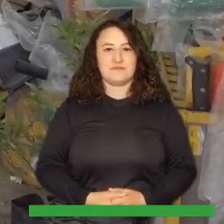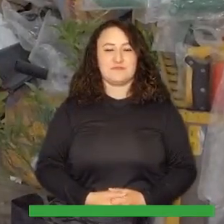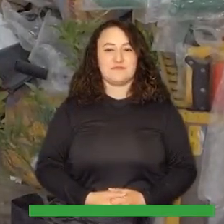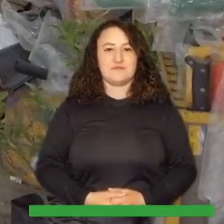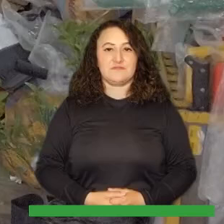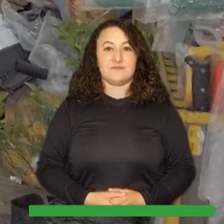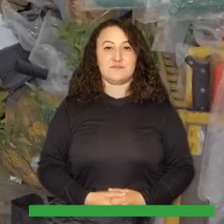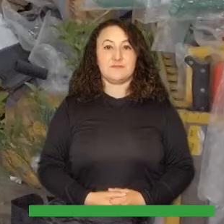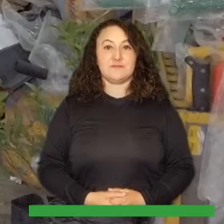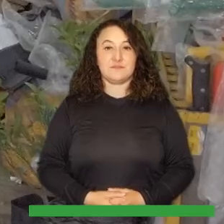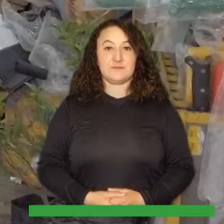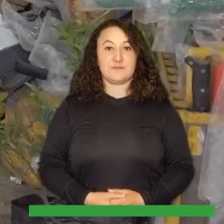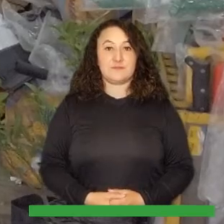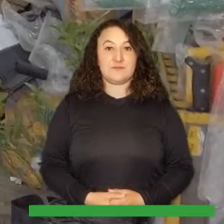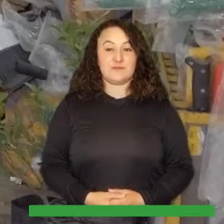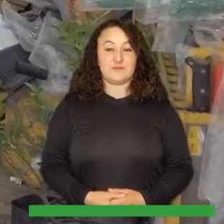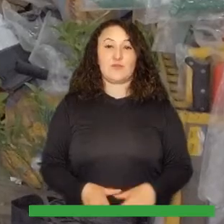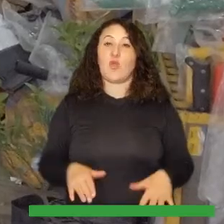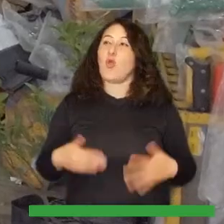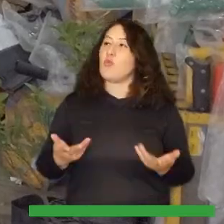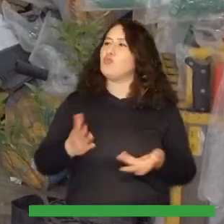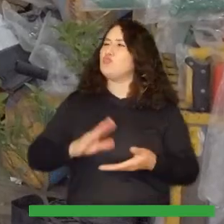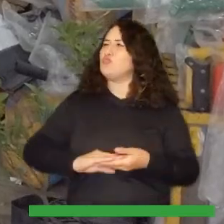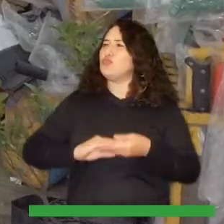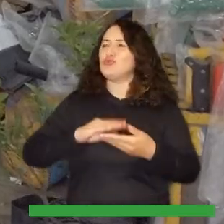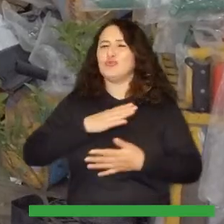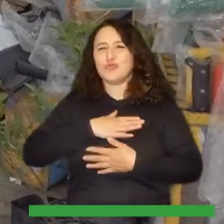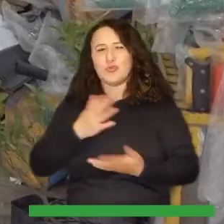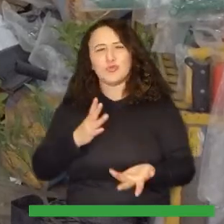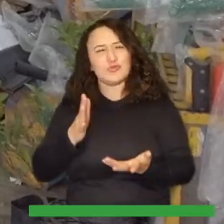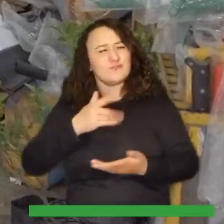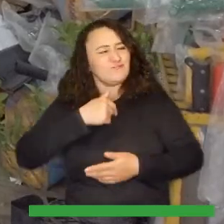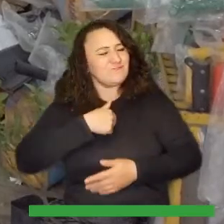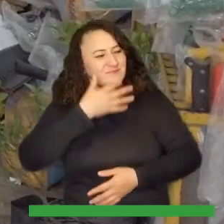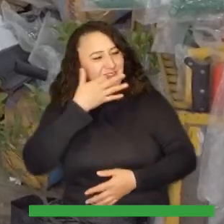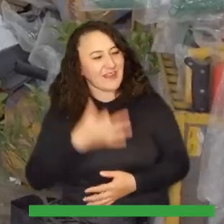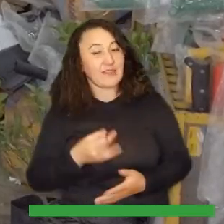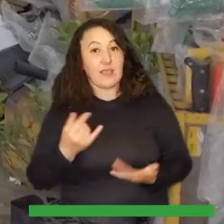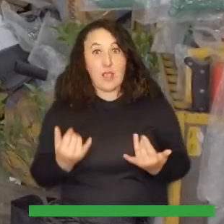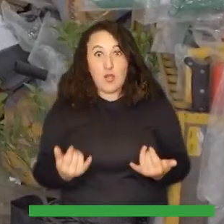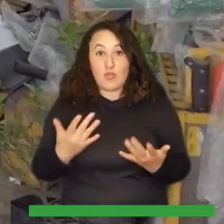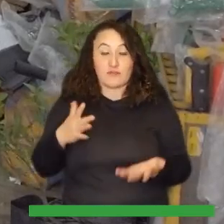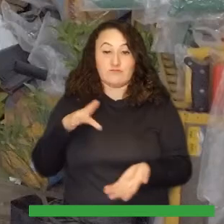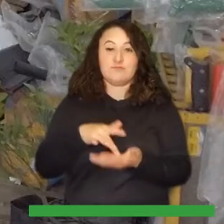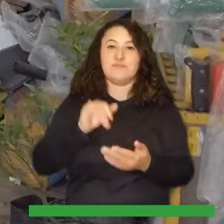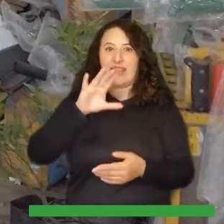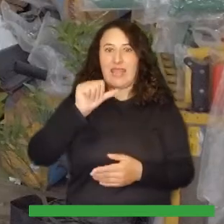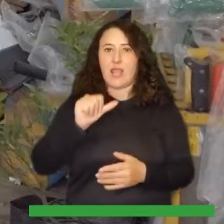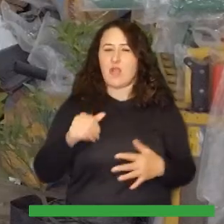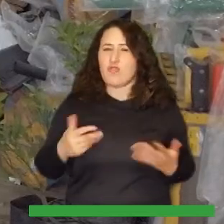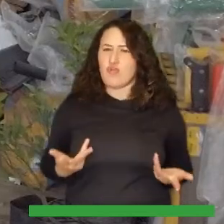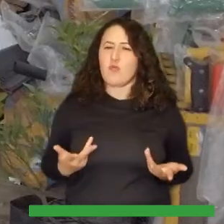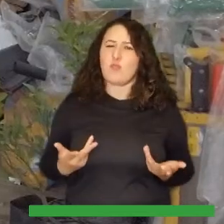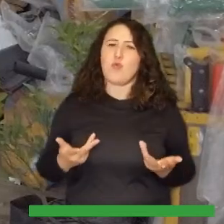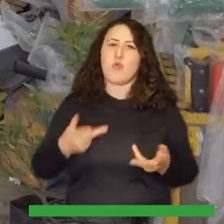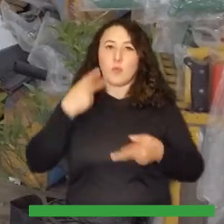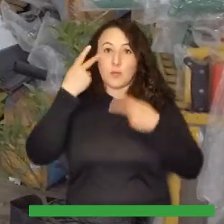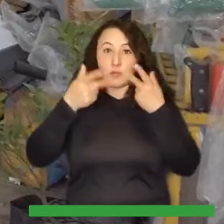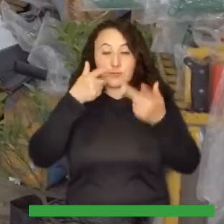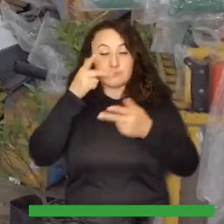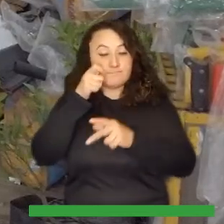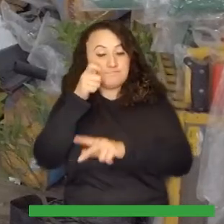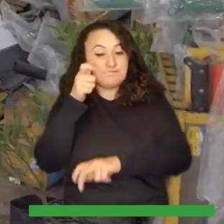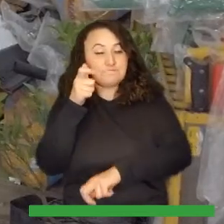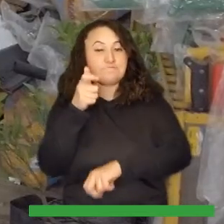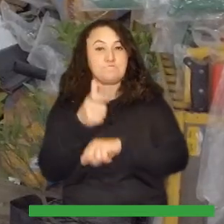Maestro Iván, ¿cómo está, maestro Iván? Mucho gusto en verlo, hombre. Hombre, para nosotros es un placer. Venimos aquí de parte del IICA a hacerle